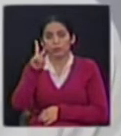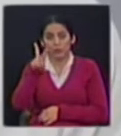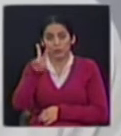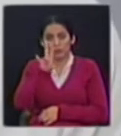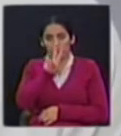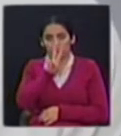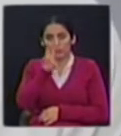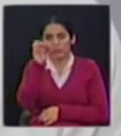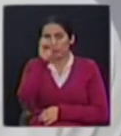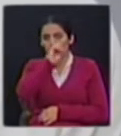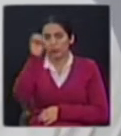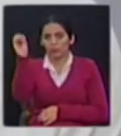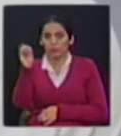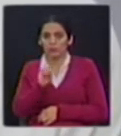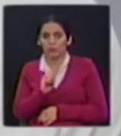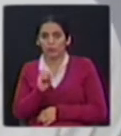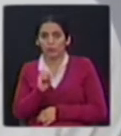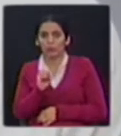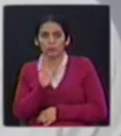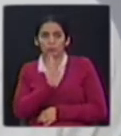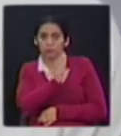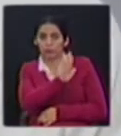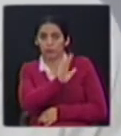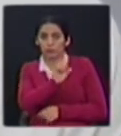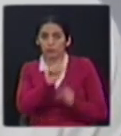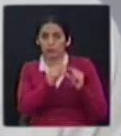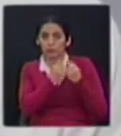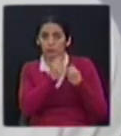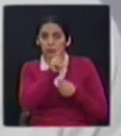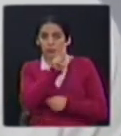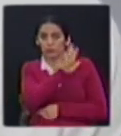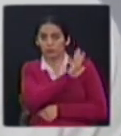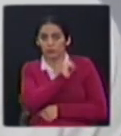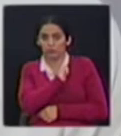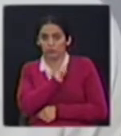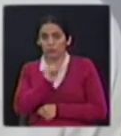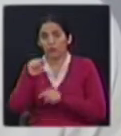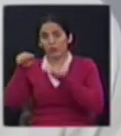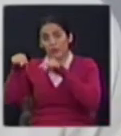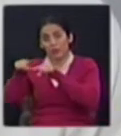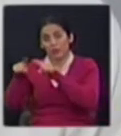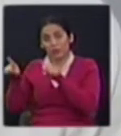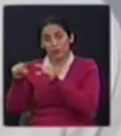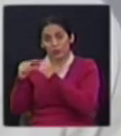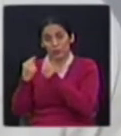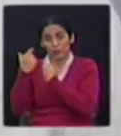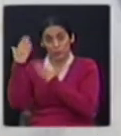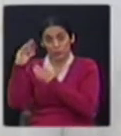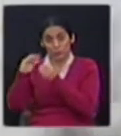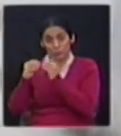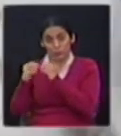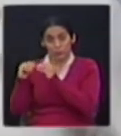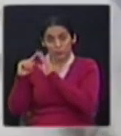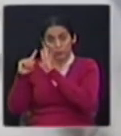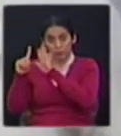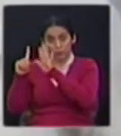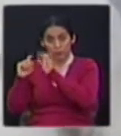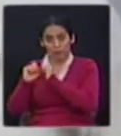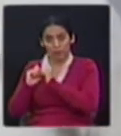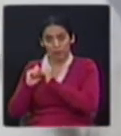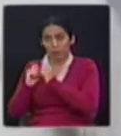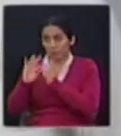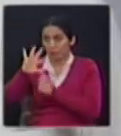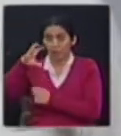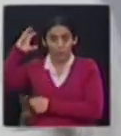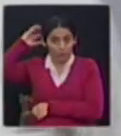34,27% el partido de gobierno. El Partido Social Cristiano, sin ser yo candidato, ¿no es cierto? Con una muy buena candidata como